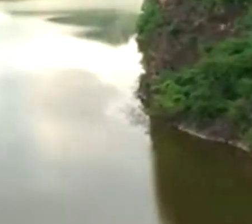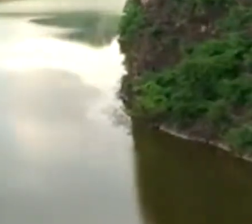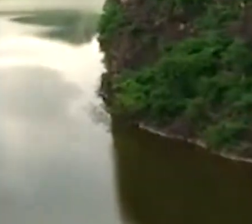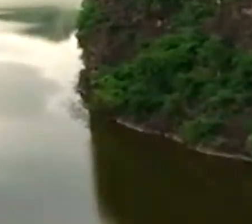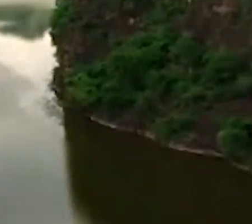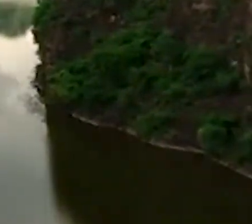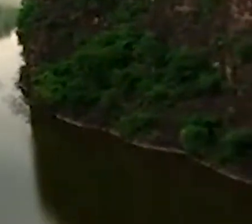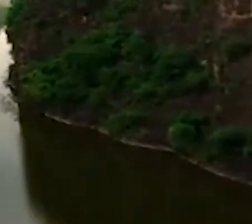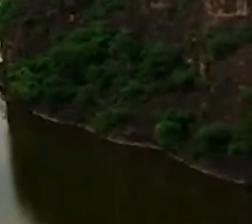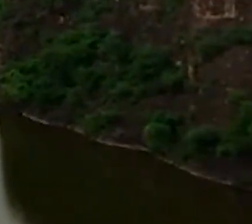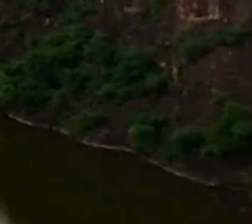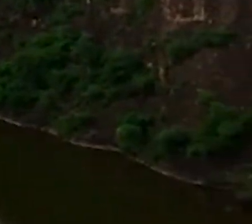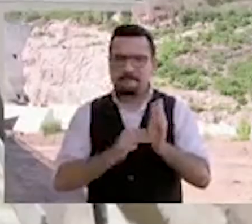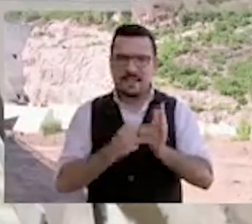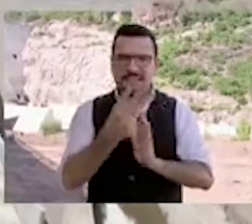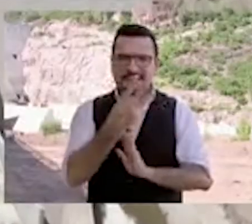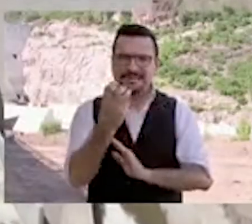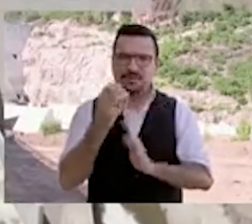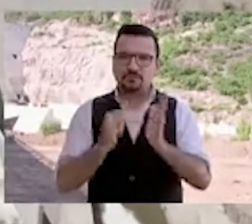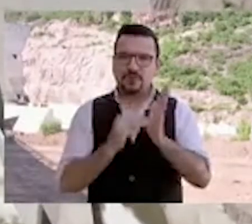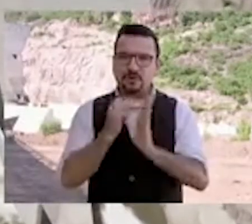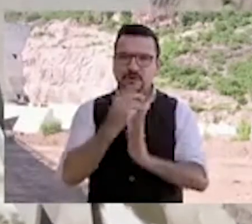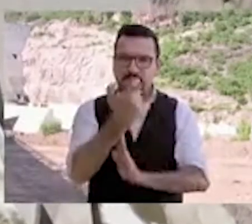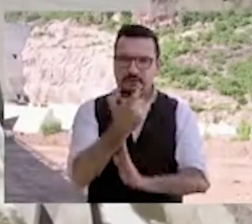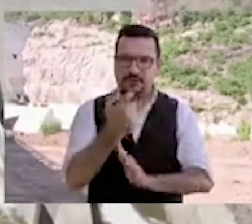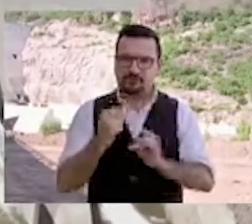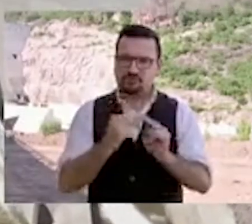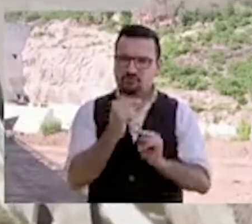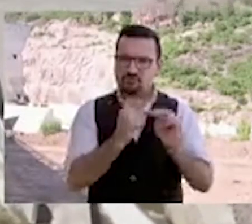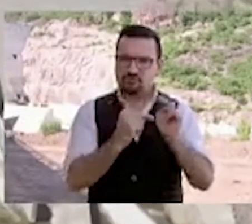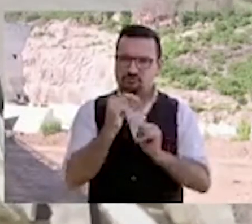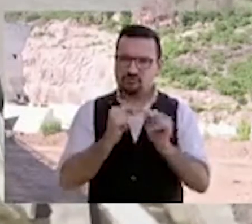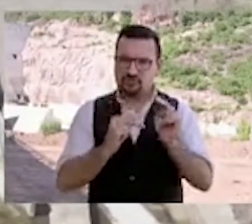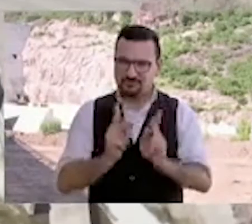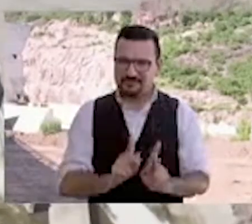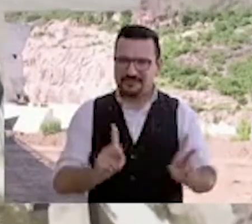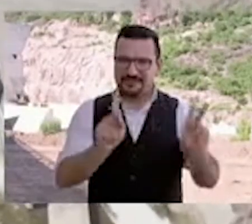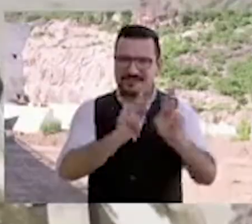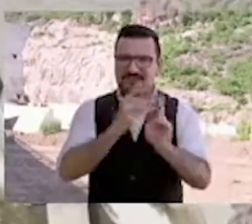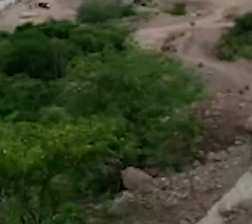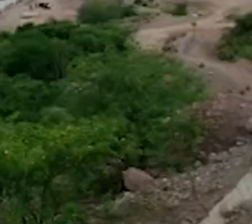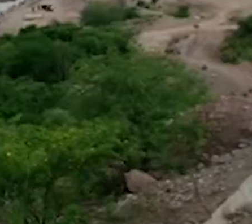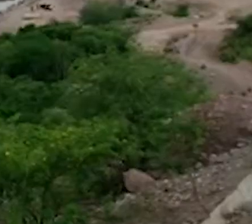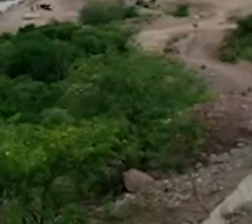en su totalidad, ya que su principal función es el control de inundaciones en la región.